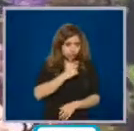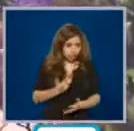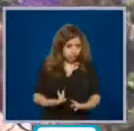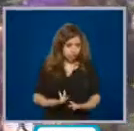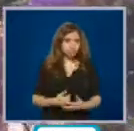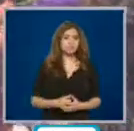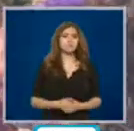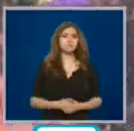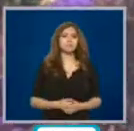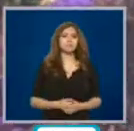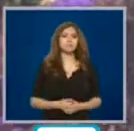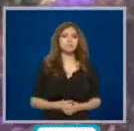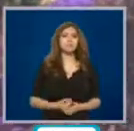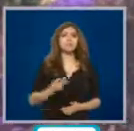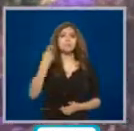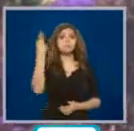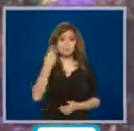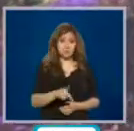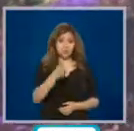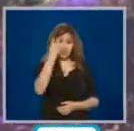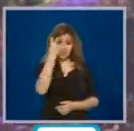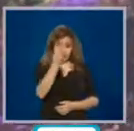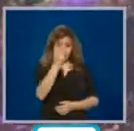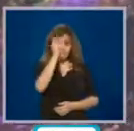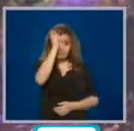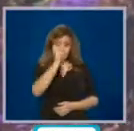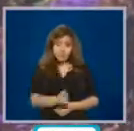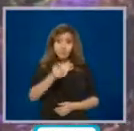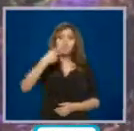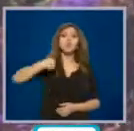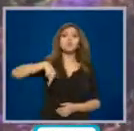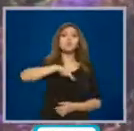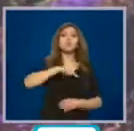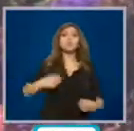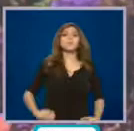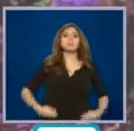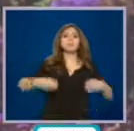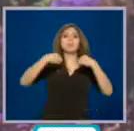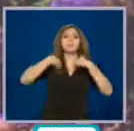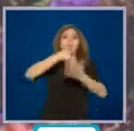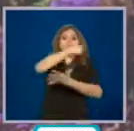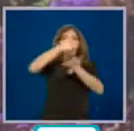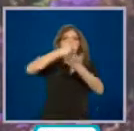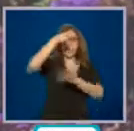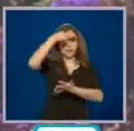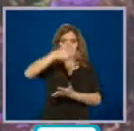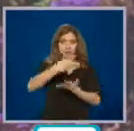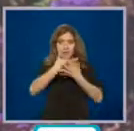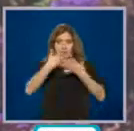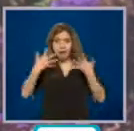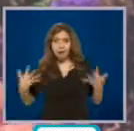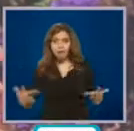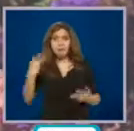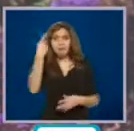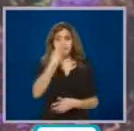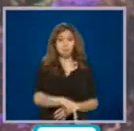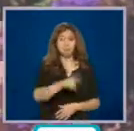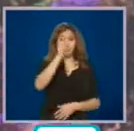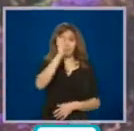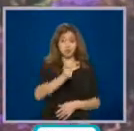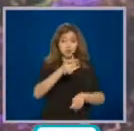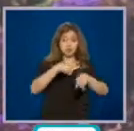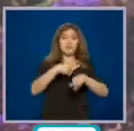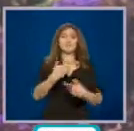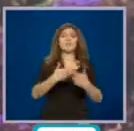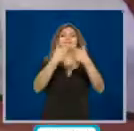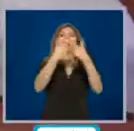con que somos habitantes de una gran ciudad y dormir horas suficientes. Se ha vuelto ya un lujo, lo que antes era